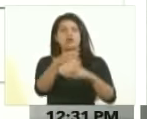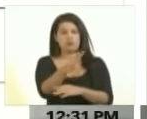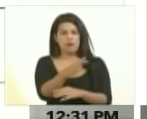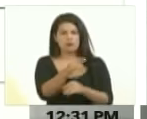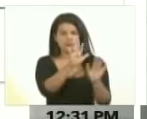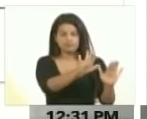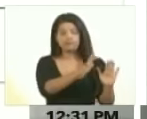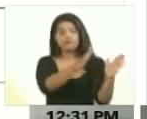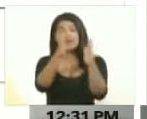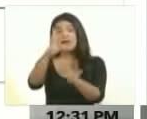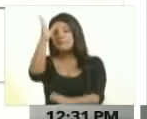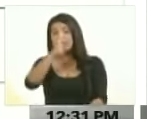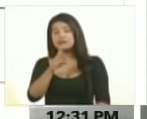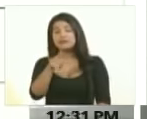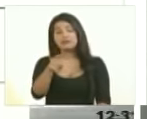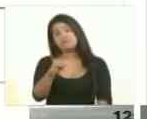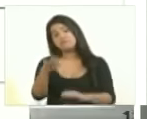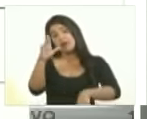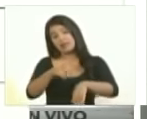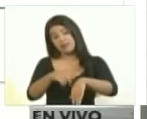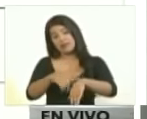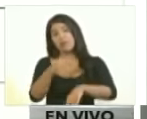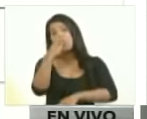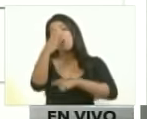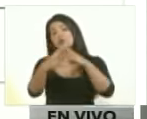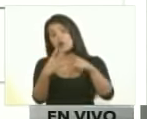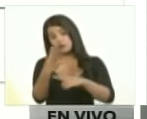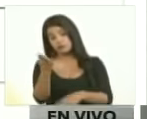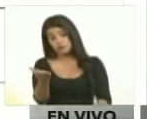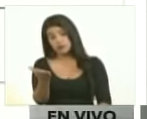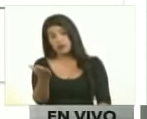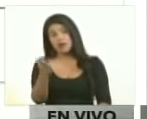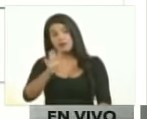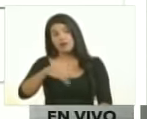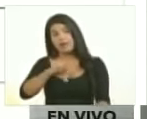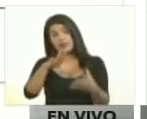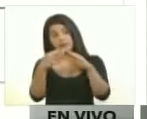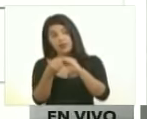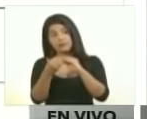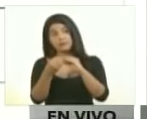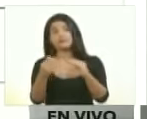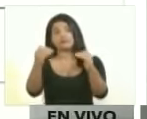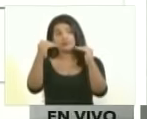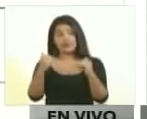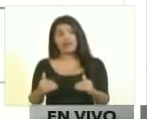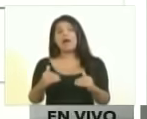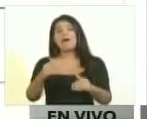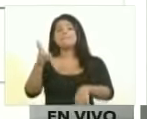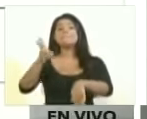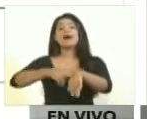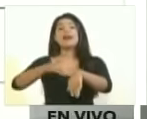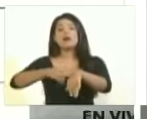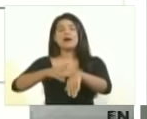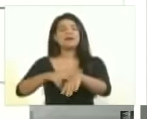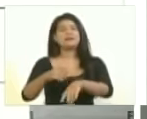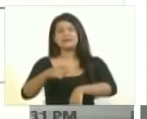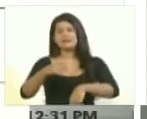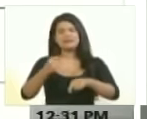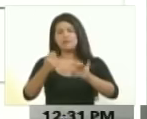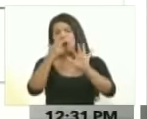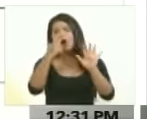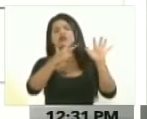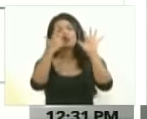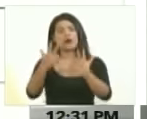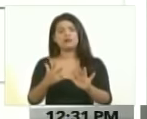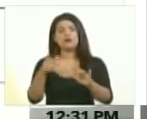Brasil tardó un tanto más, 4 años. Paraguay, 8 años. Paraguay siempre